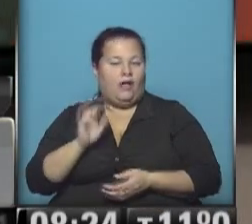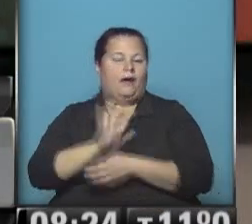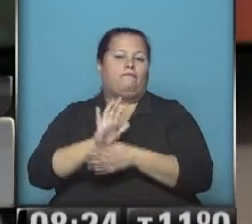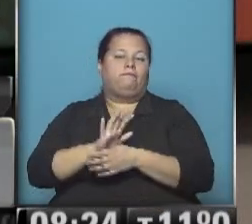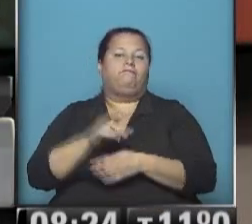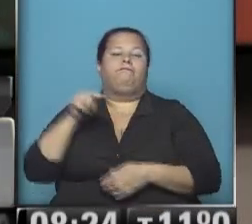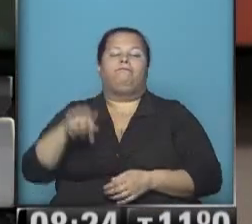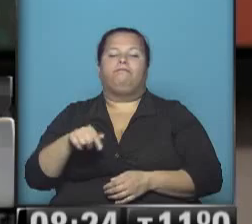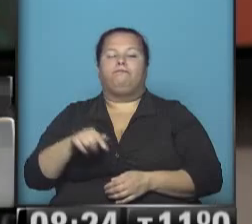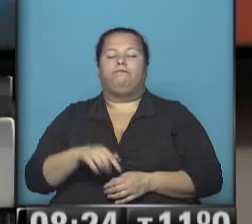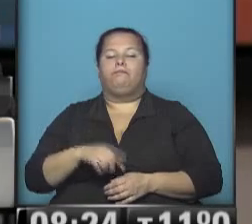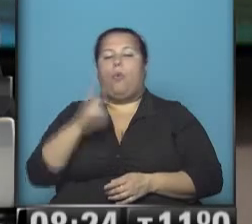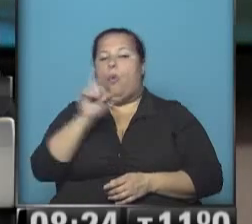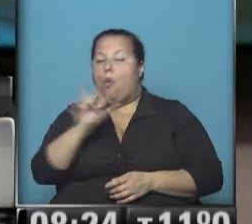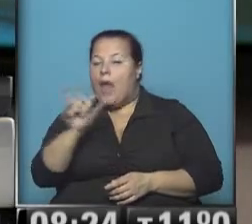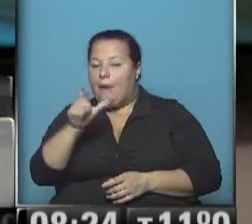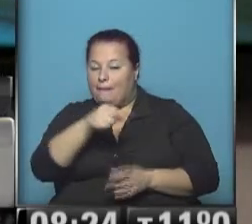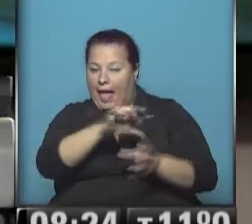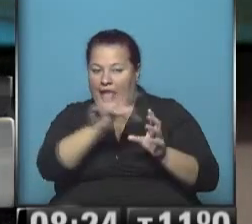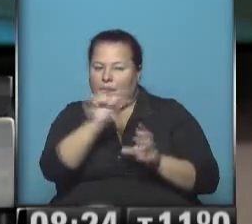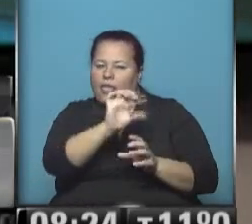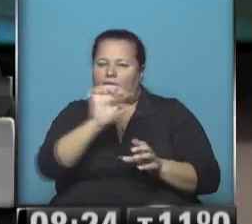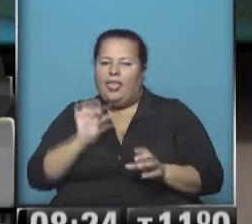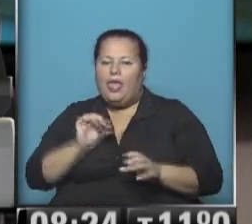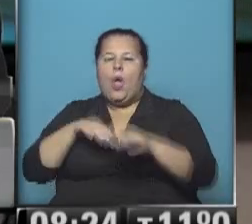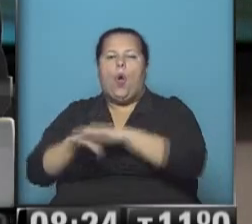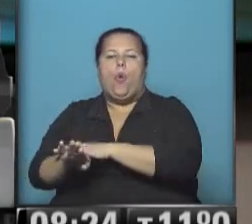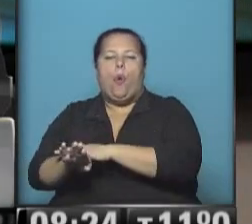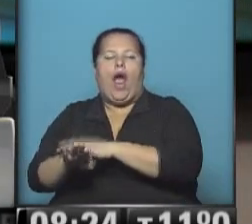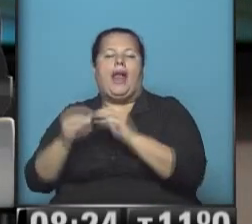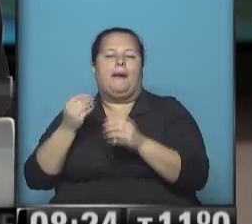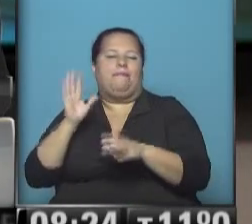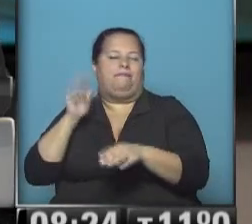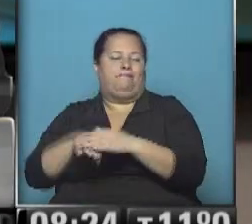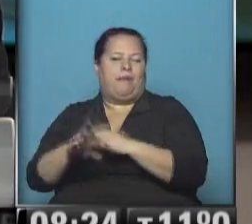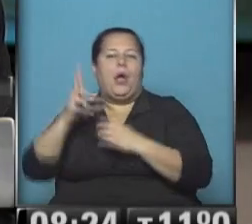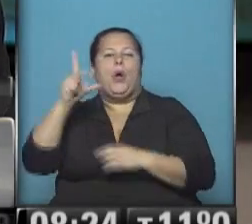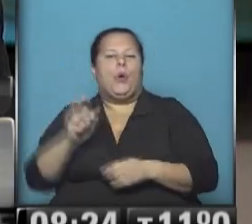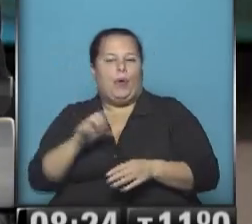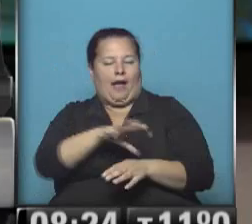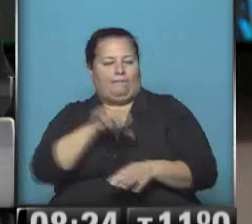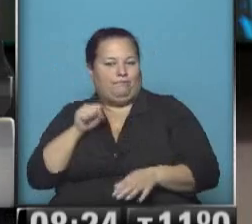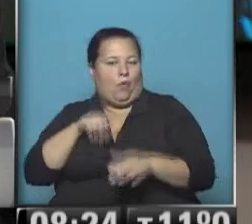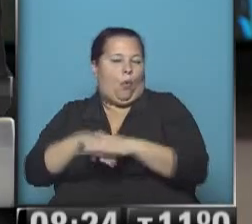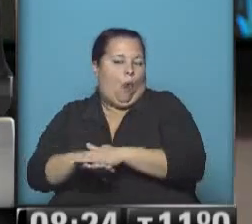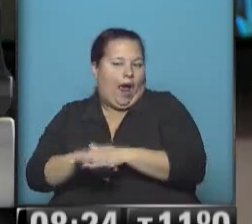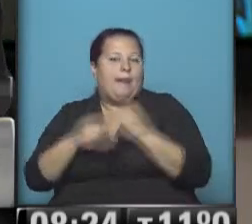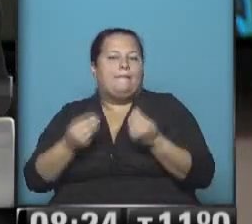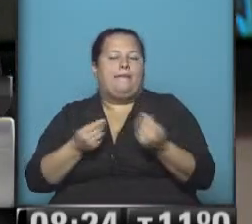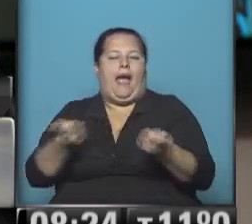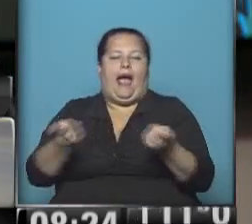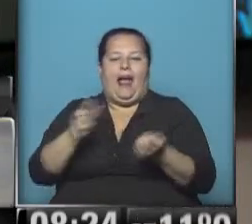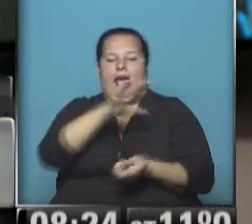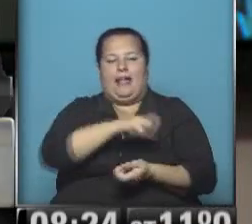tenemos una parte de ese dinero muy pequeña que se guarda como un encaje que los bancos si lo tienen guardado para atender